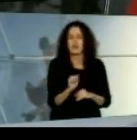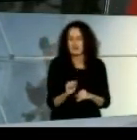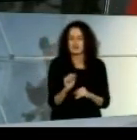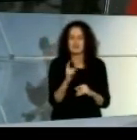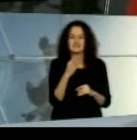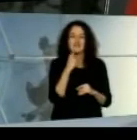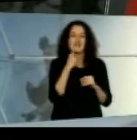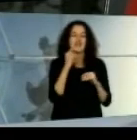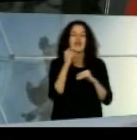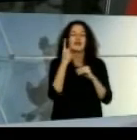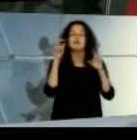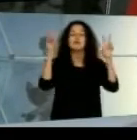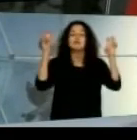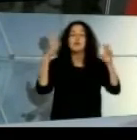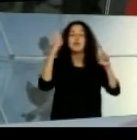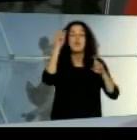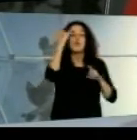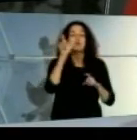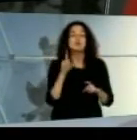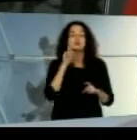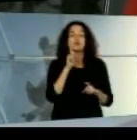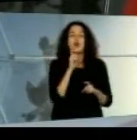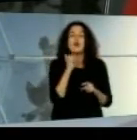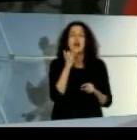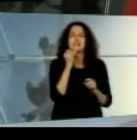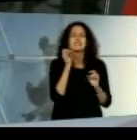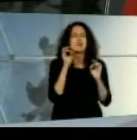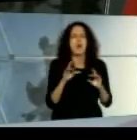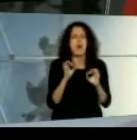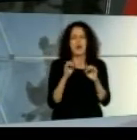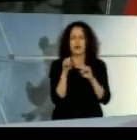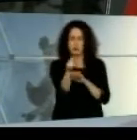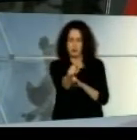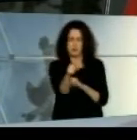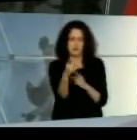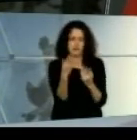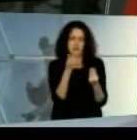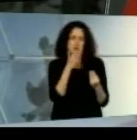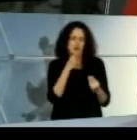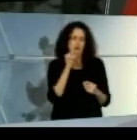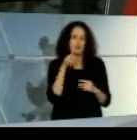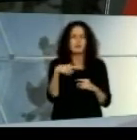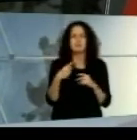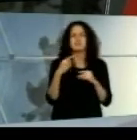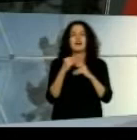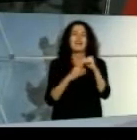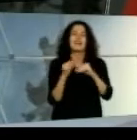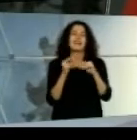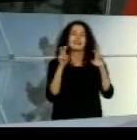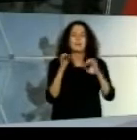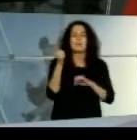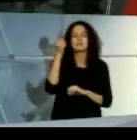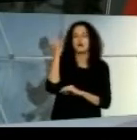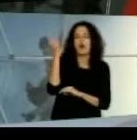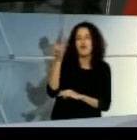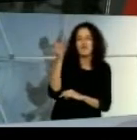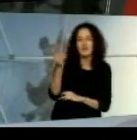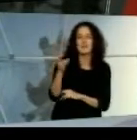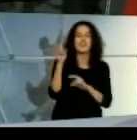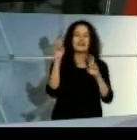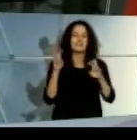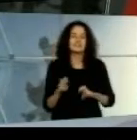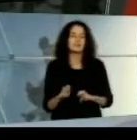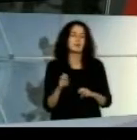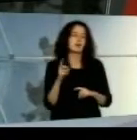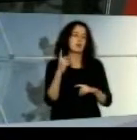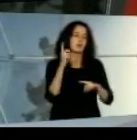hacen con un subrayado, y es verdad. Hacen ya conferencias un poco más cercanas, es decir, tratan el tema de género, de los